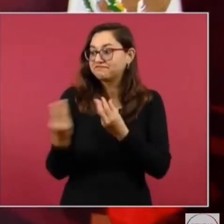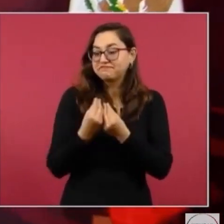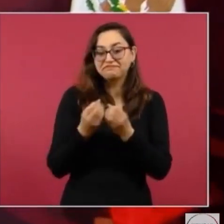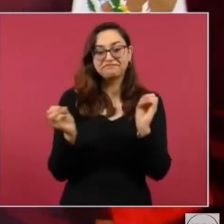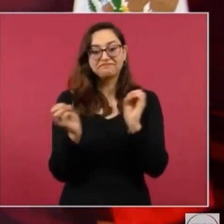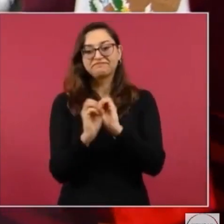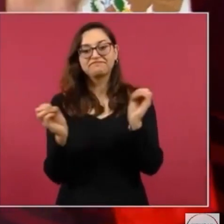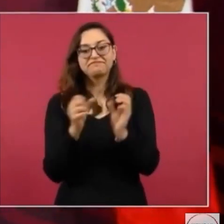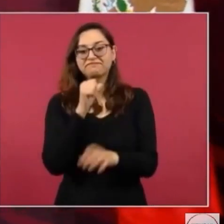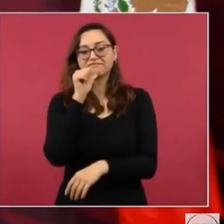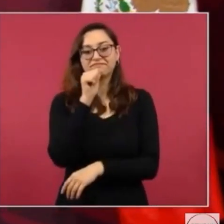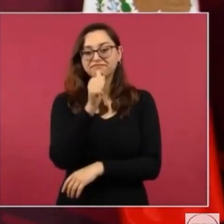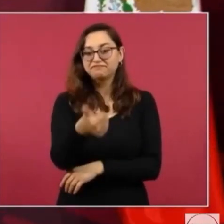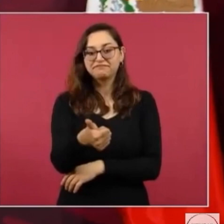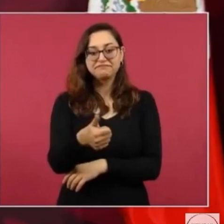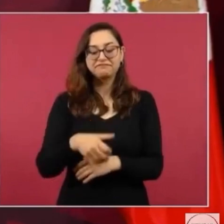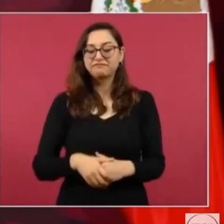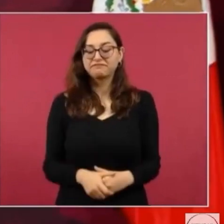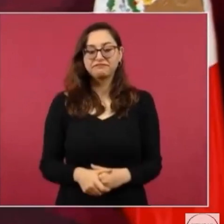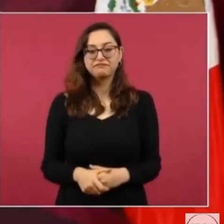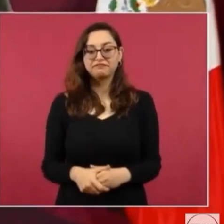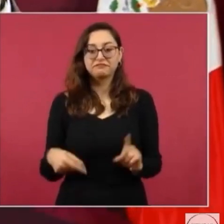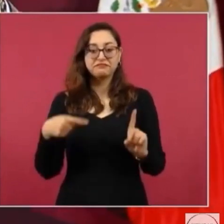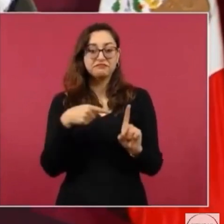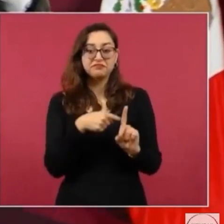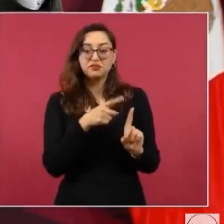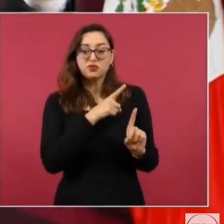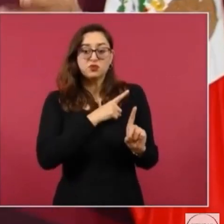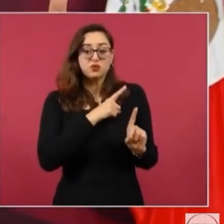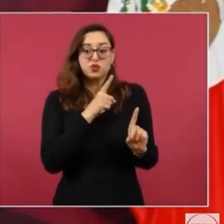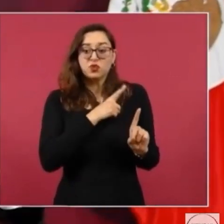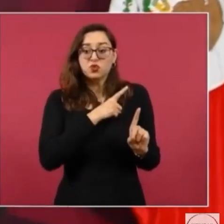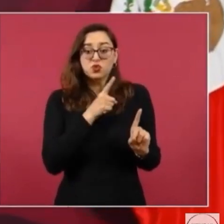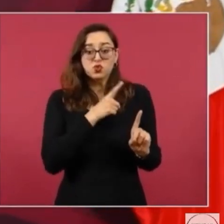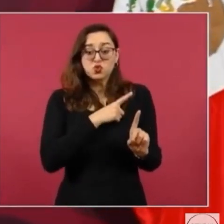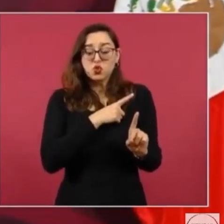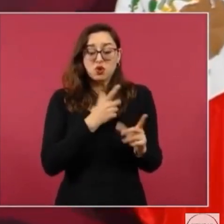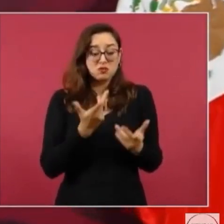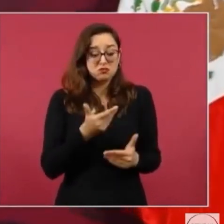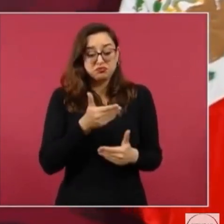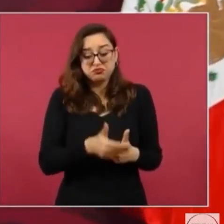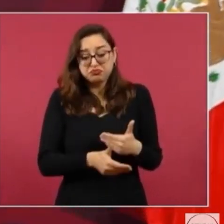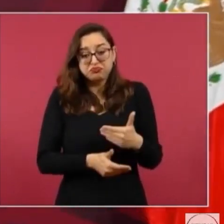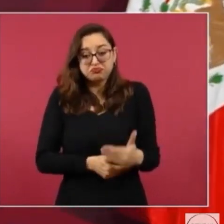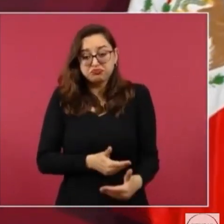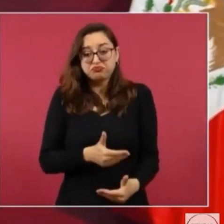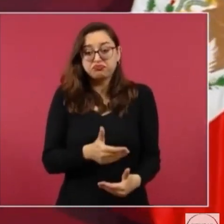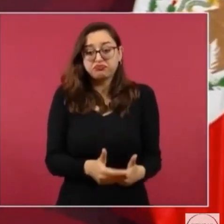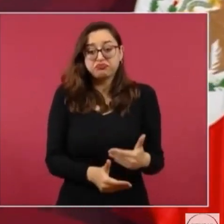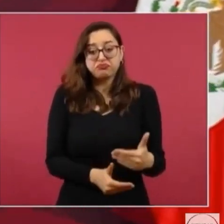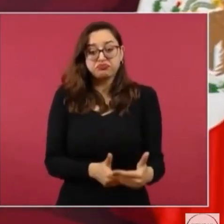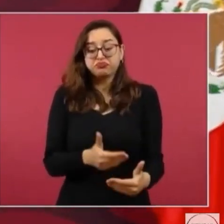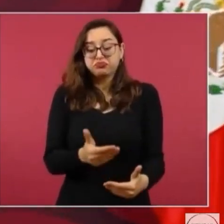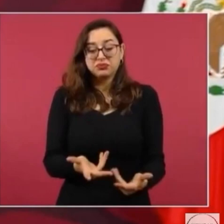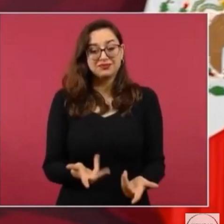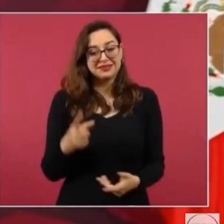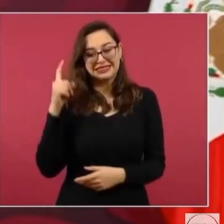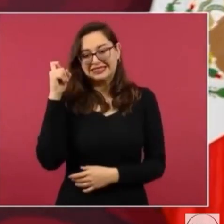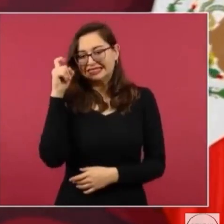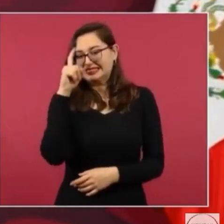y con lo que podía llevar a cabo su plan, y no era fácil,